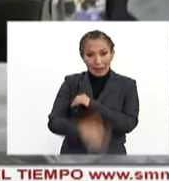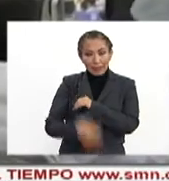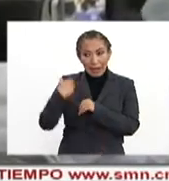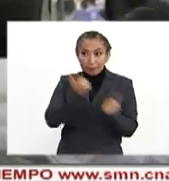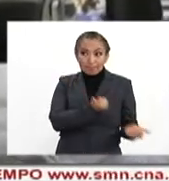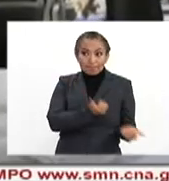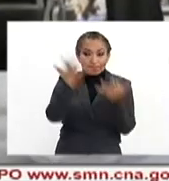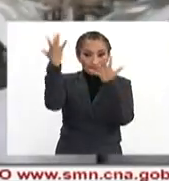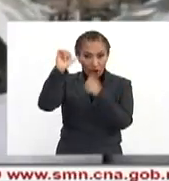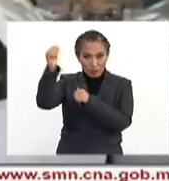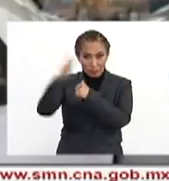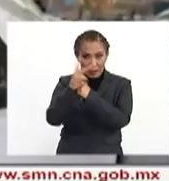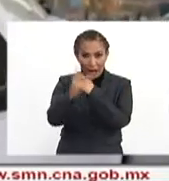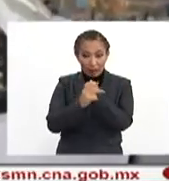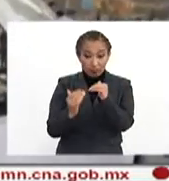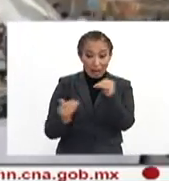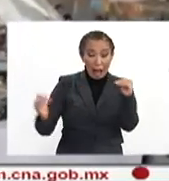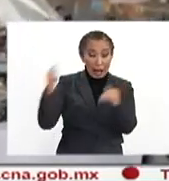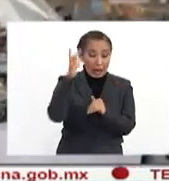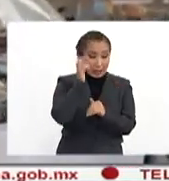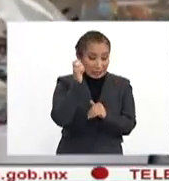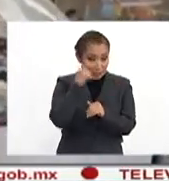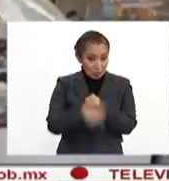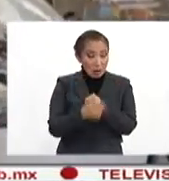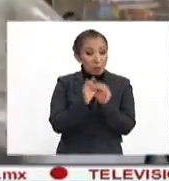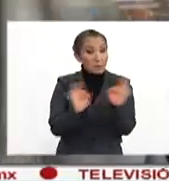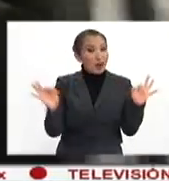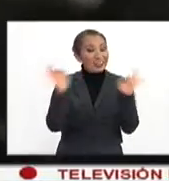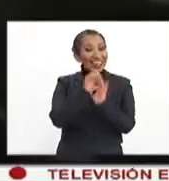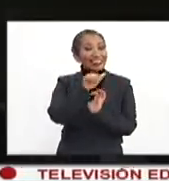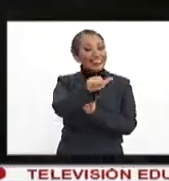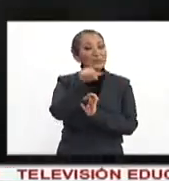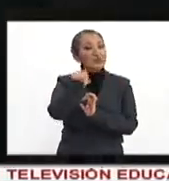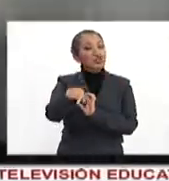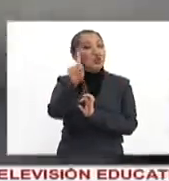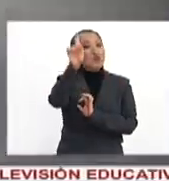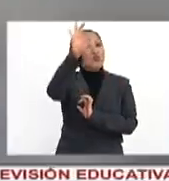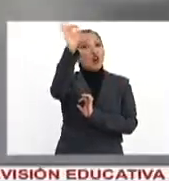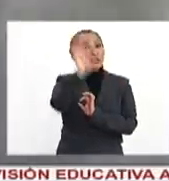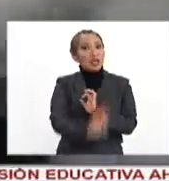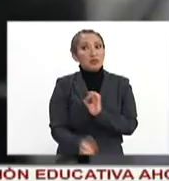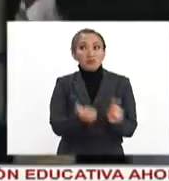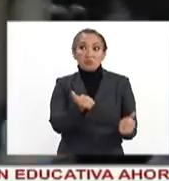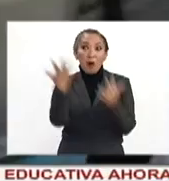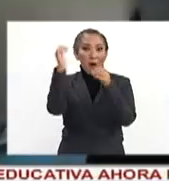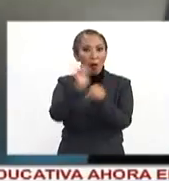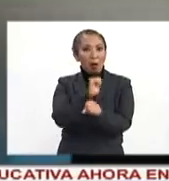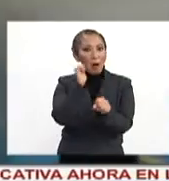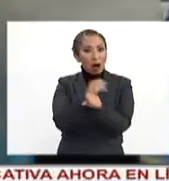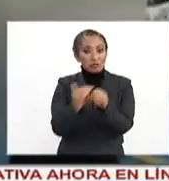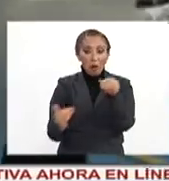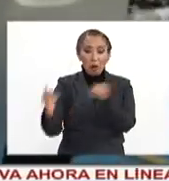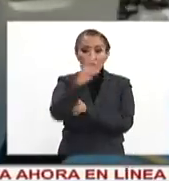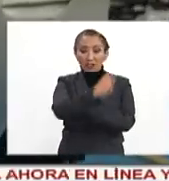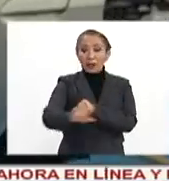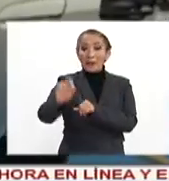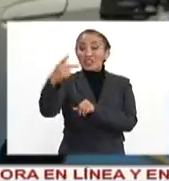las exportaciones crecieron, escuche usted, esto es una cifra importante, 16.1%, alcanzando más